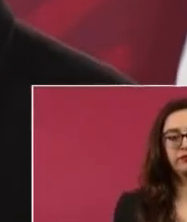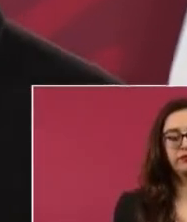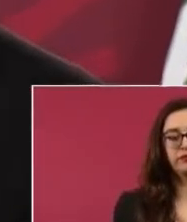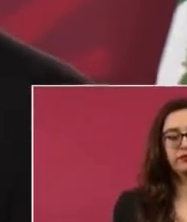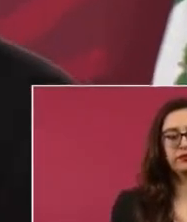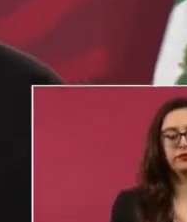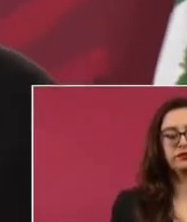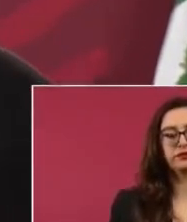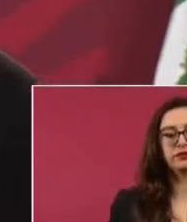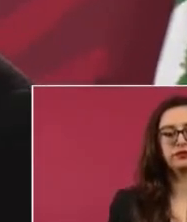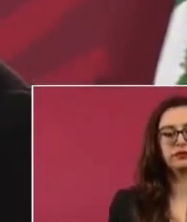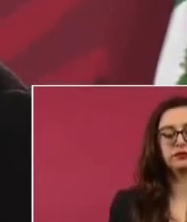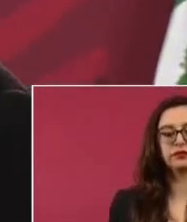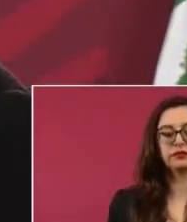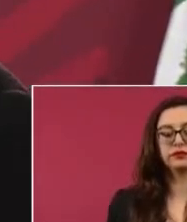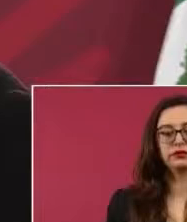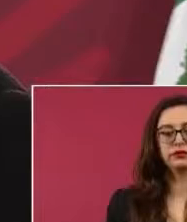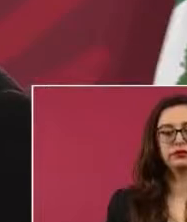era